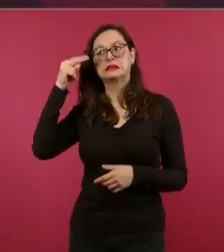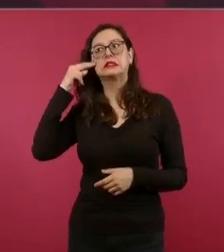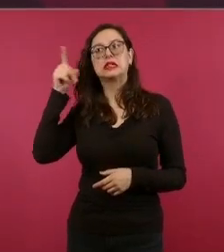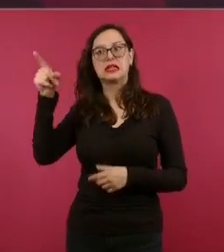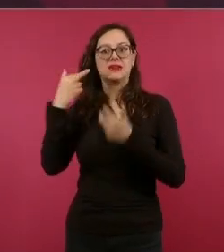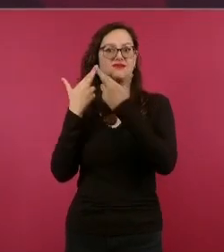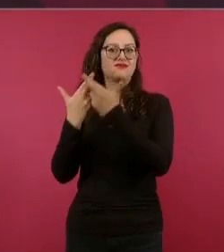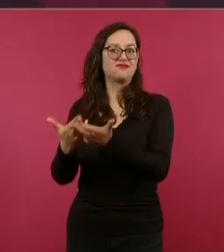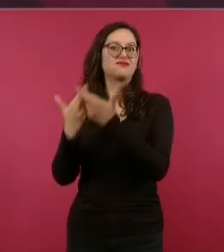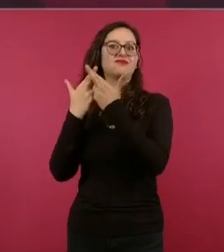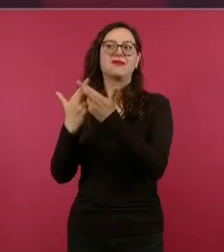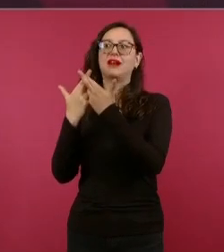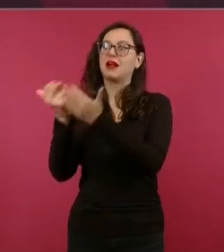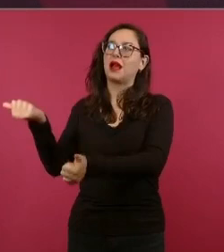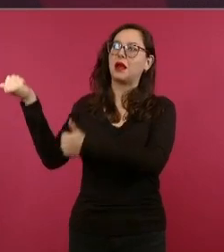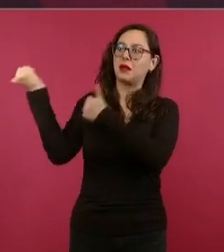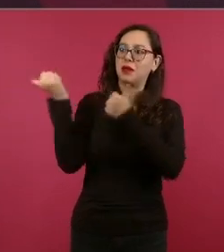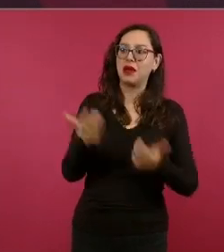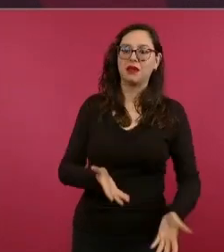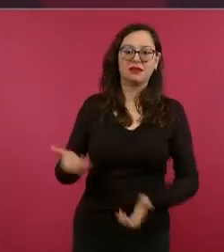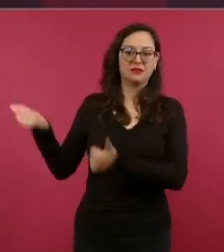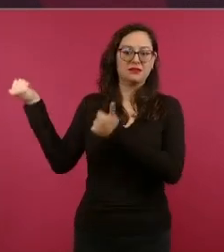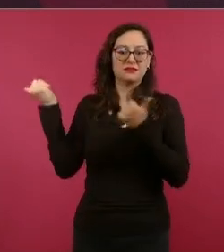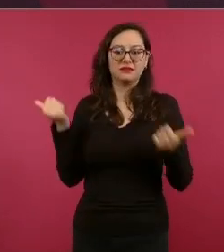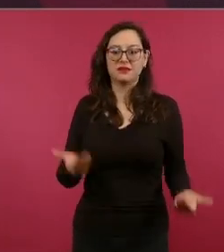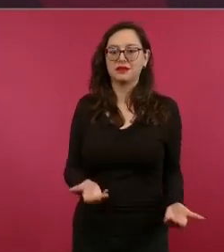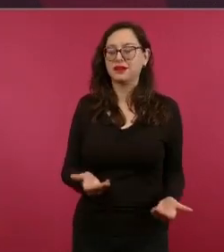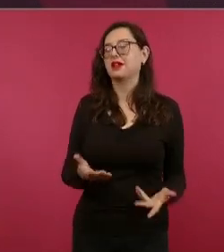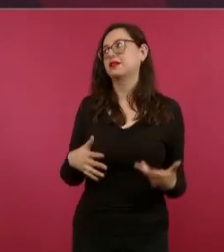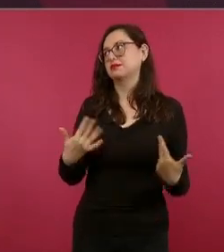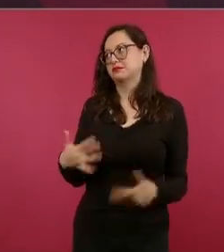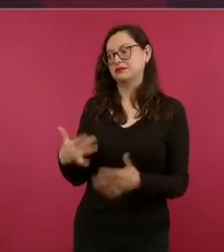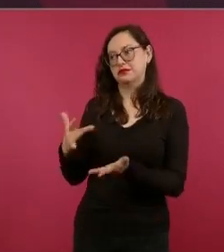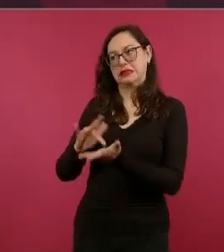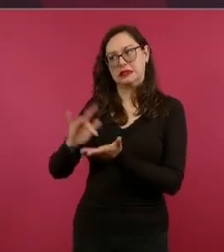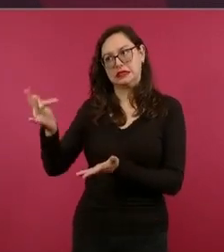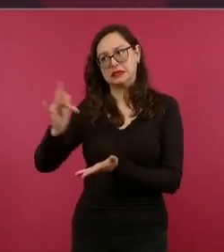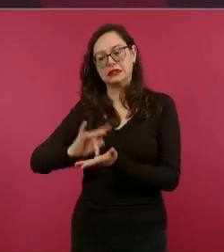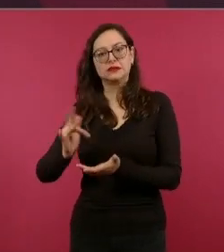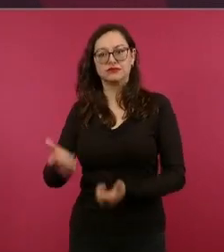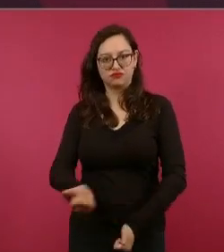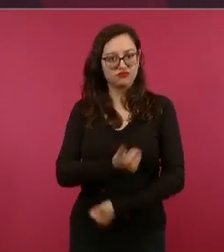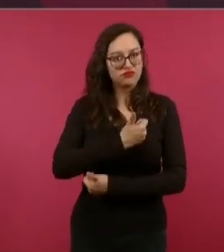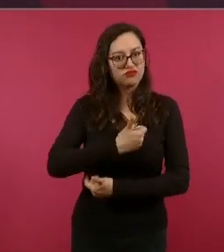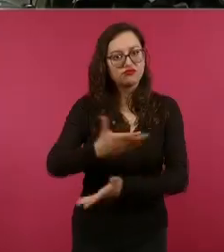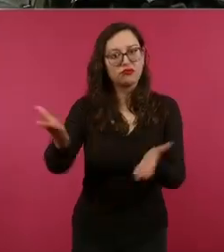del Sur. Pero lo de China fue destacadísimo.